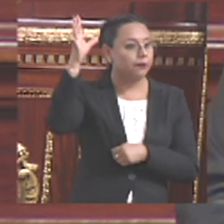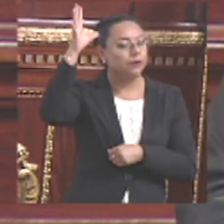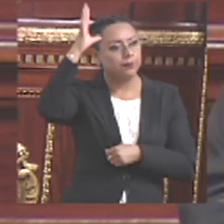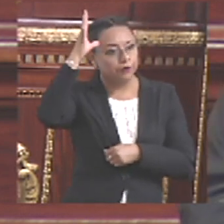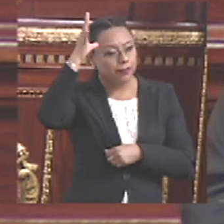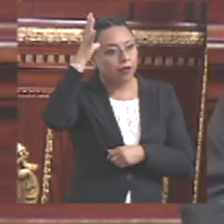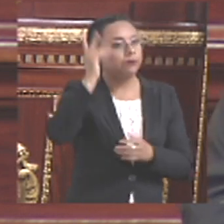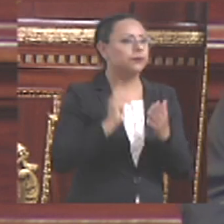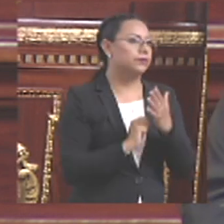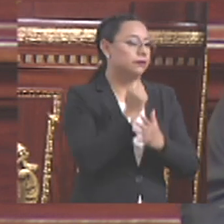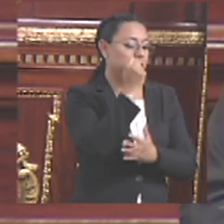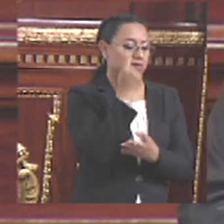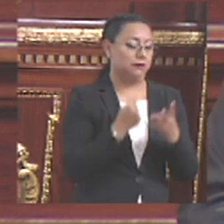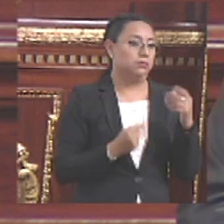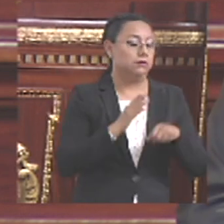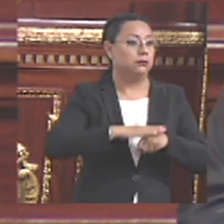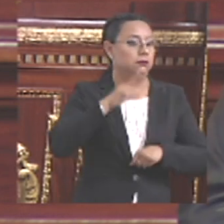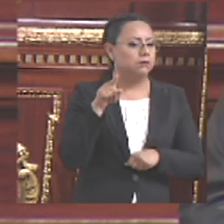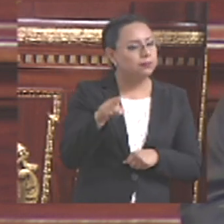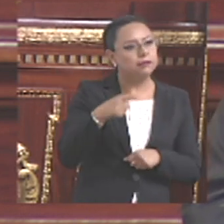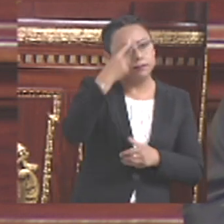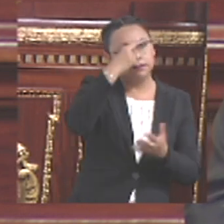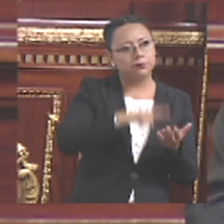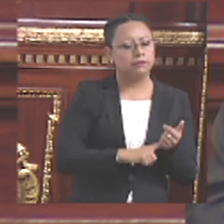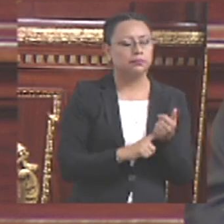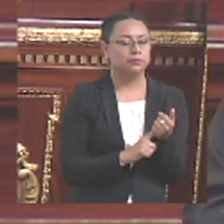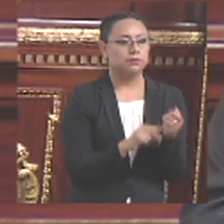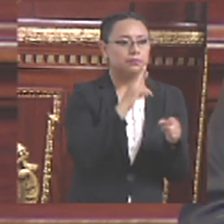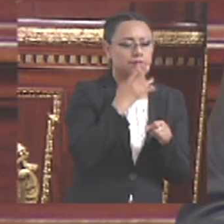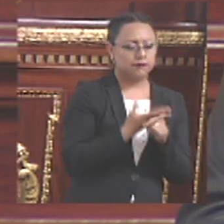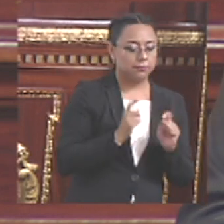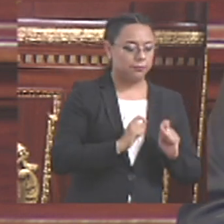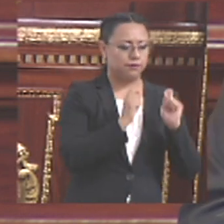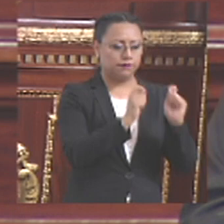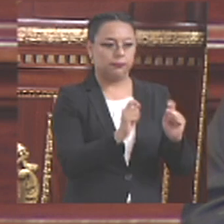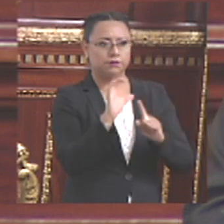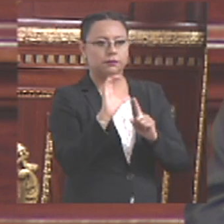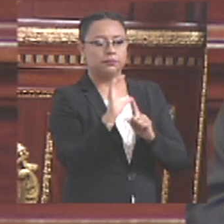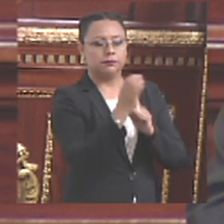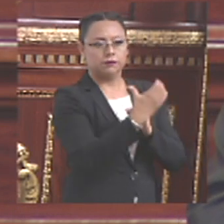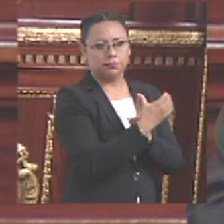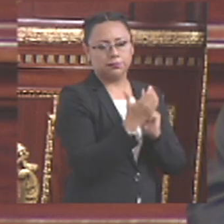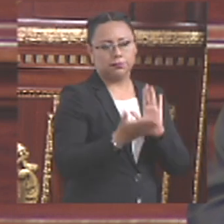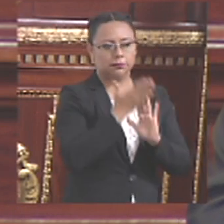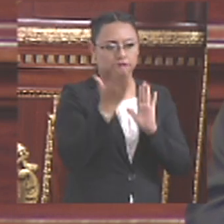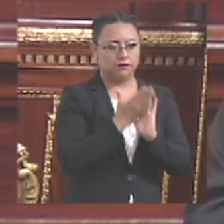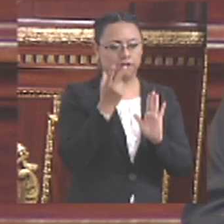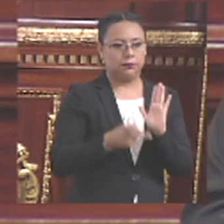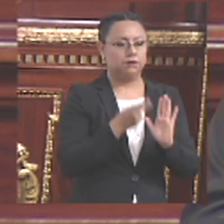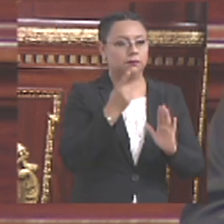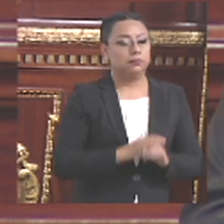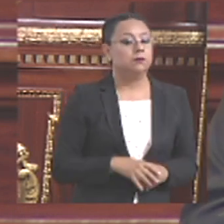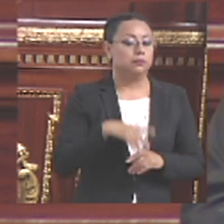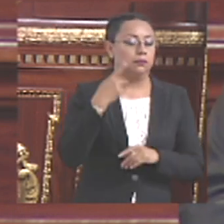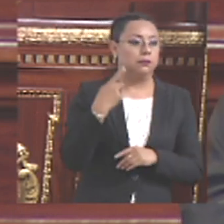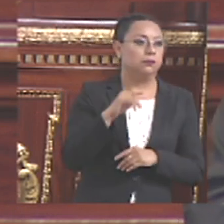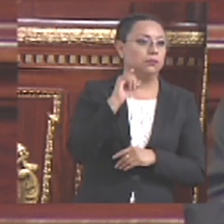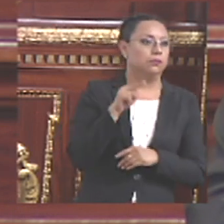otras, consideran que el cambio de las atribuciones de la Comisión de Reconstrucción para la Ciudad de México al Instituto de